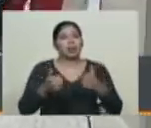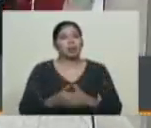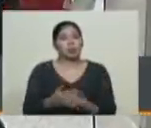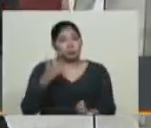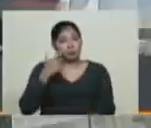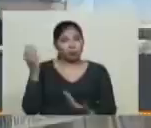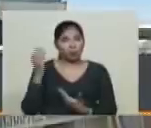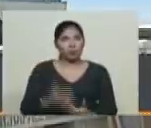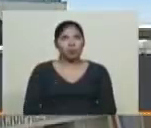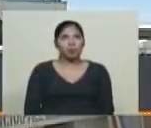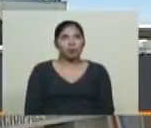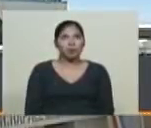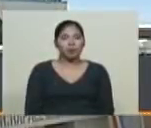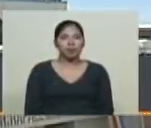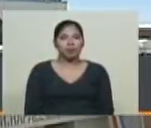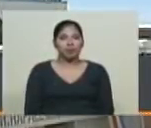Adelante.